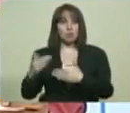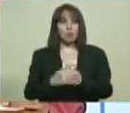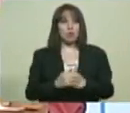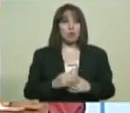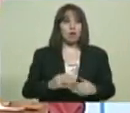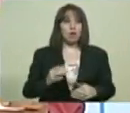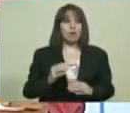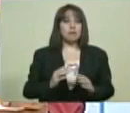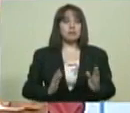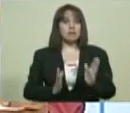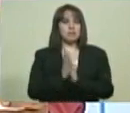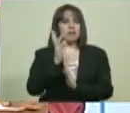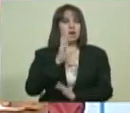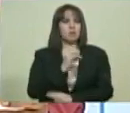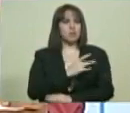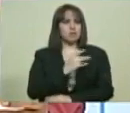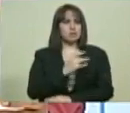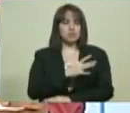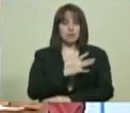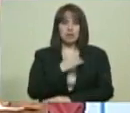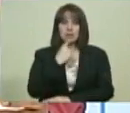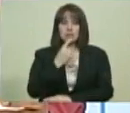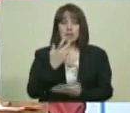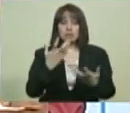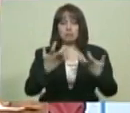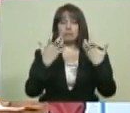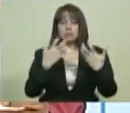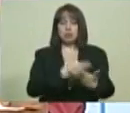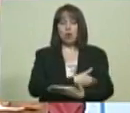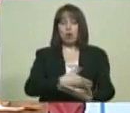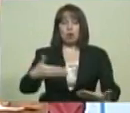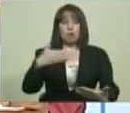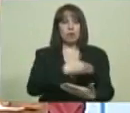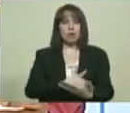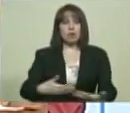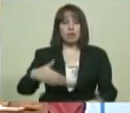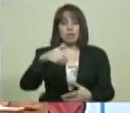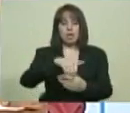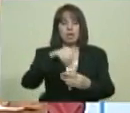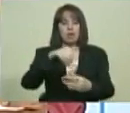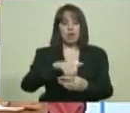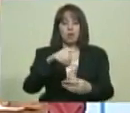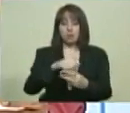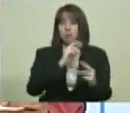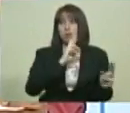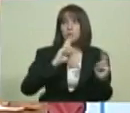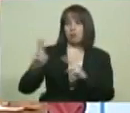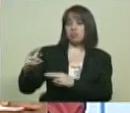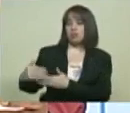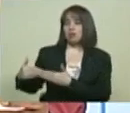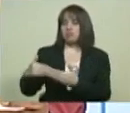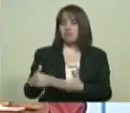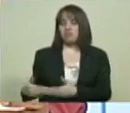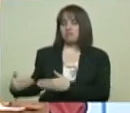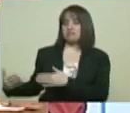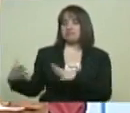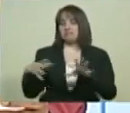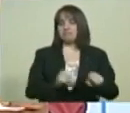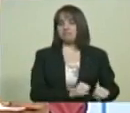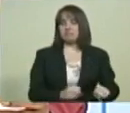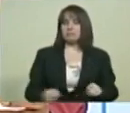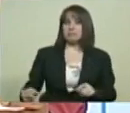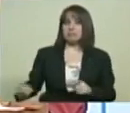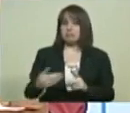Chile. Millones de votos serán la digna respuesta a la intromisión extranjera. Ese triunfo